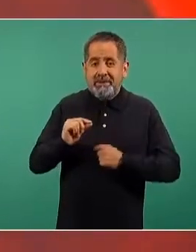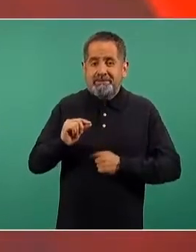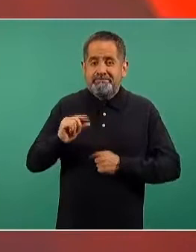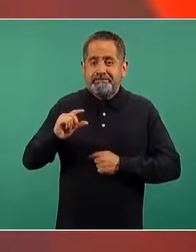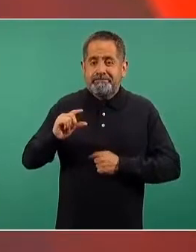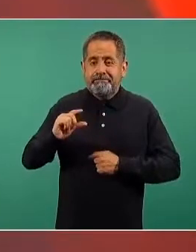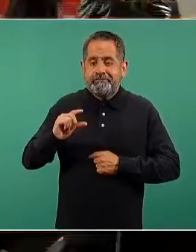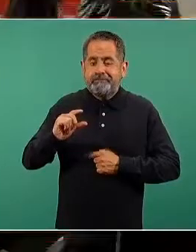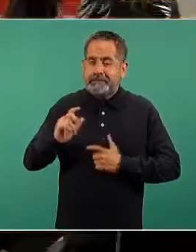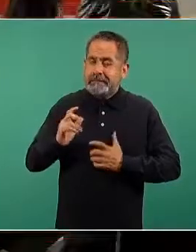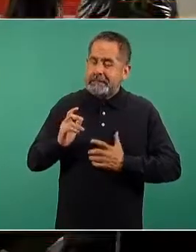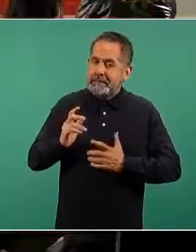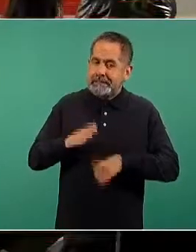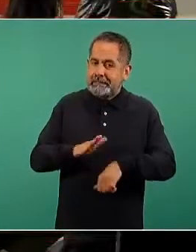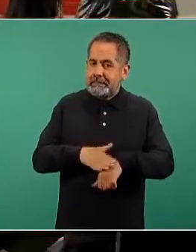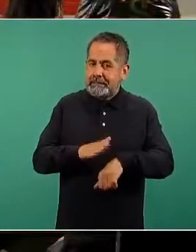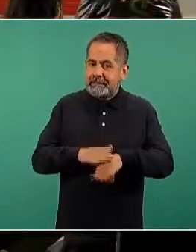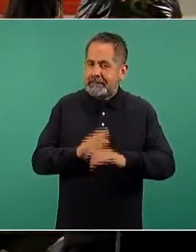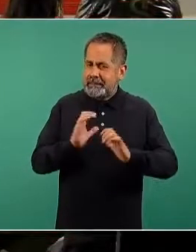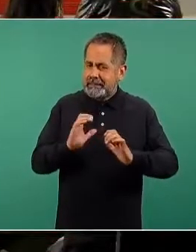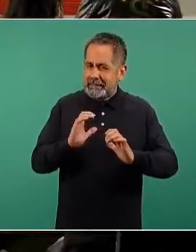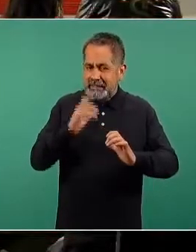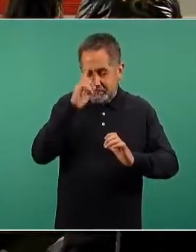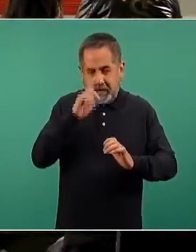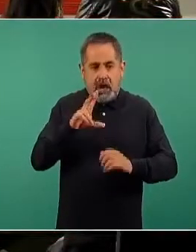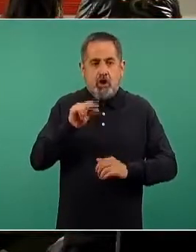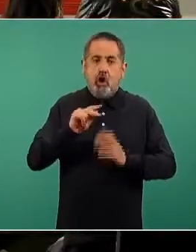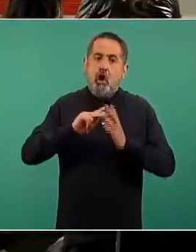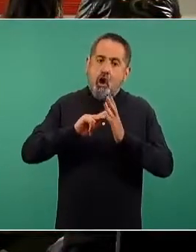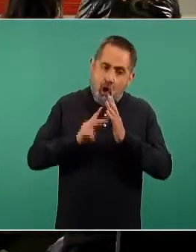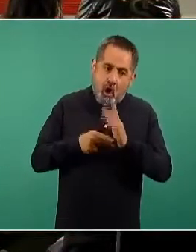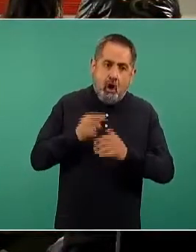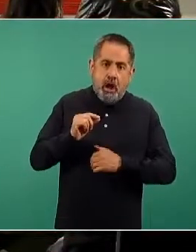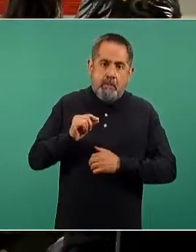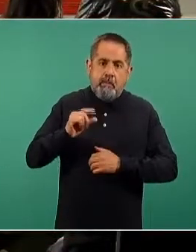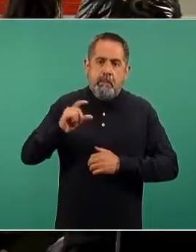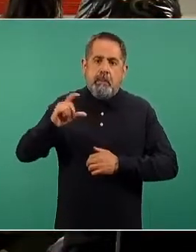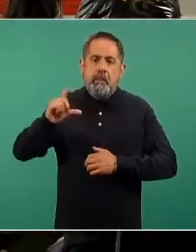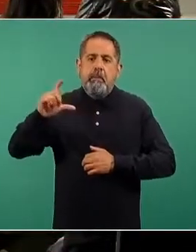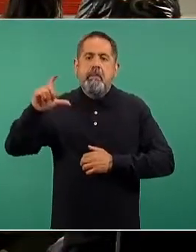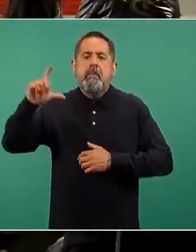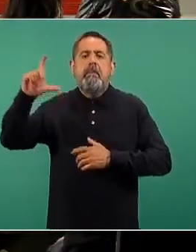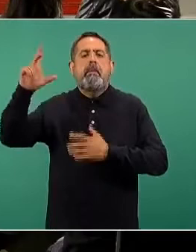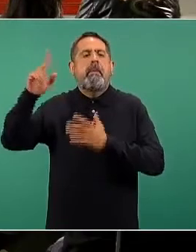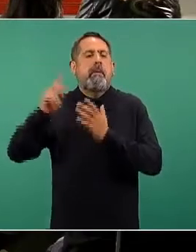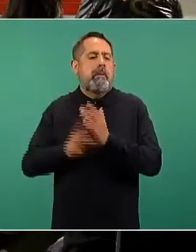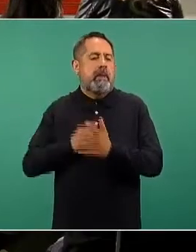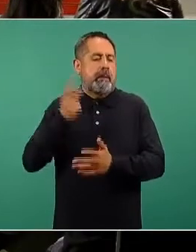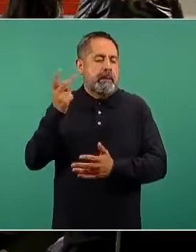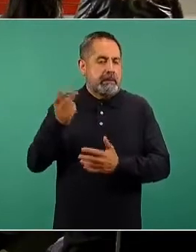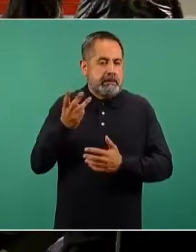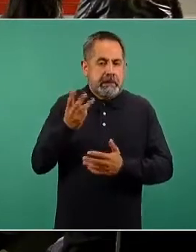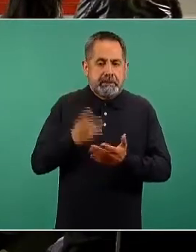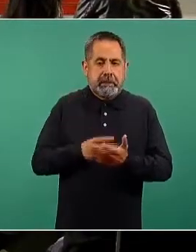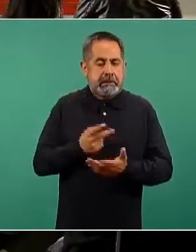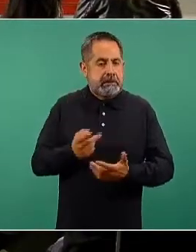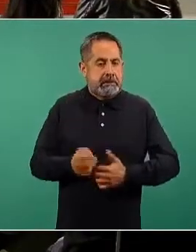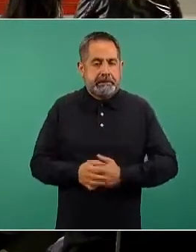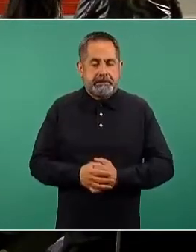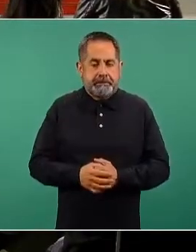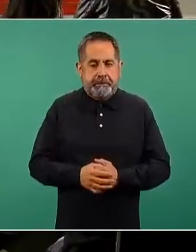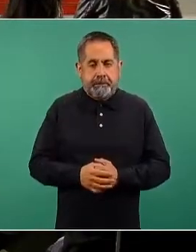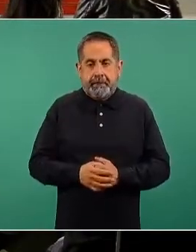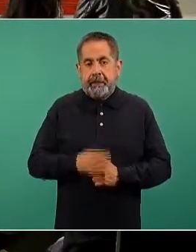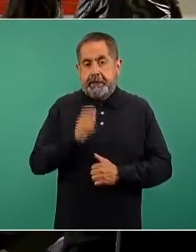que debe ser cuidado para que no se convierta en el inicio de lo que podría ser una tercera ola. No solamente es